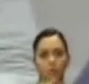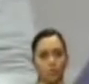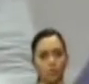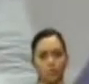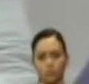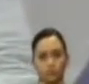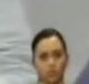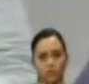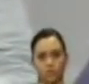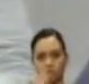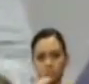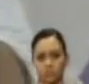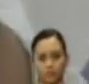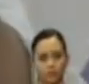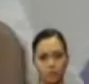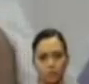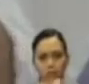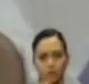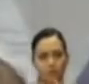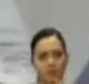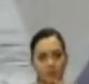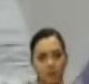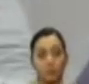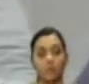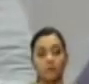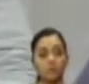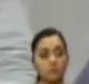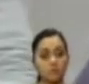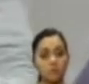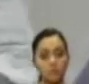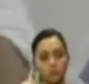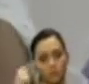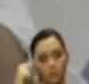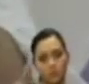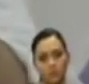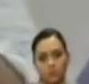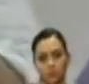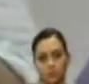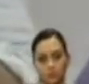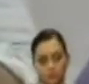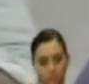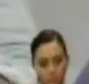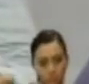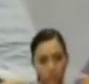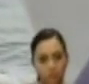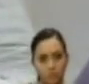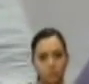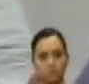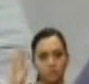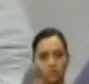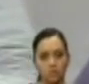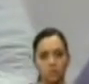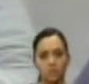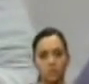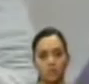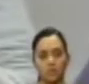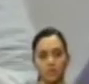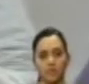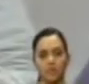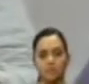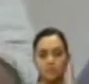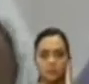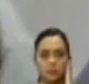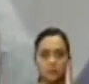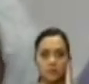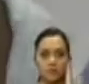sentido ese desplome porque lo ha asumido el gobierno central para disminuir los efectos en la economía. O sea, es más